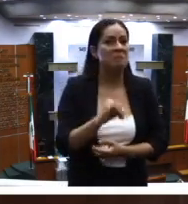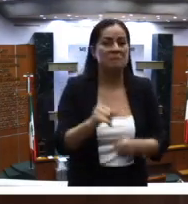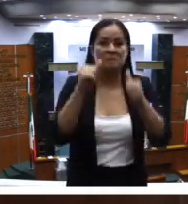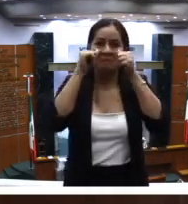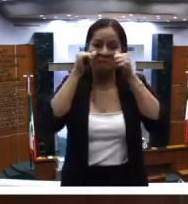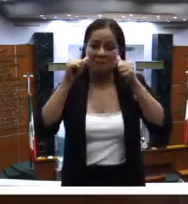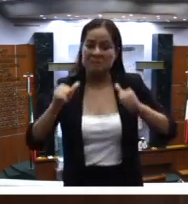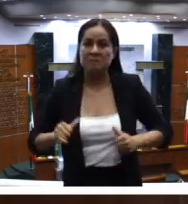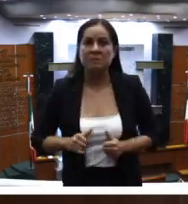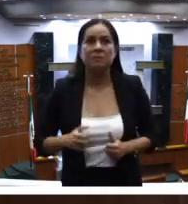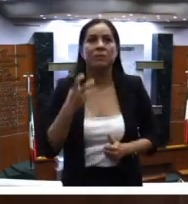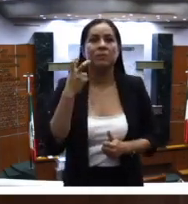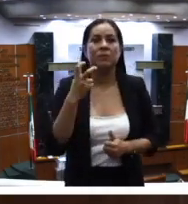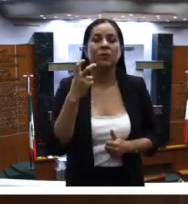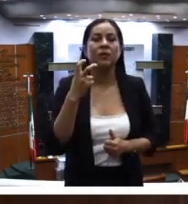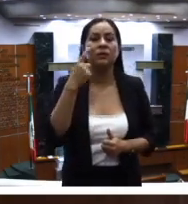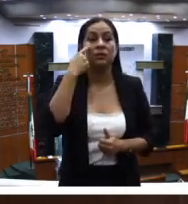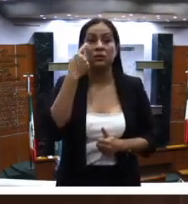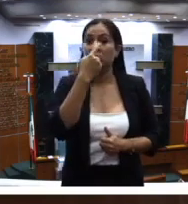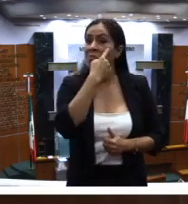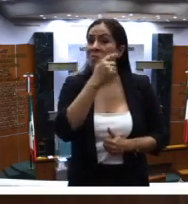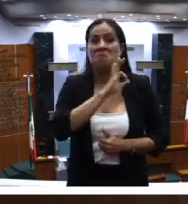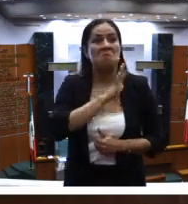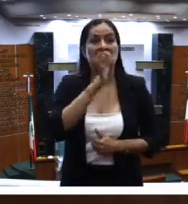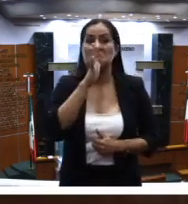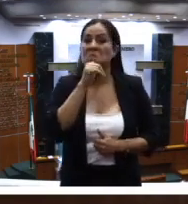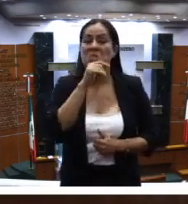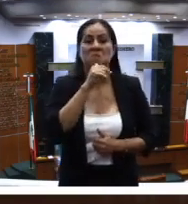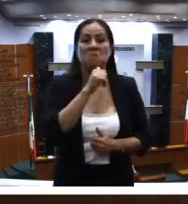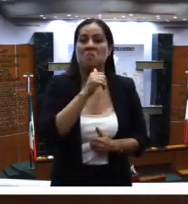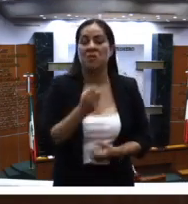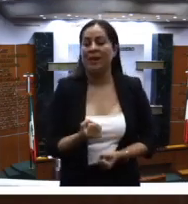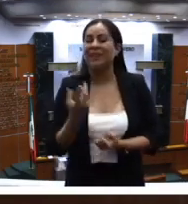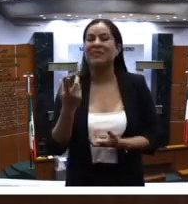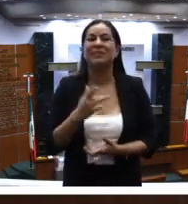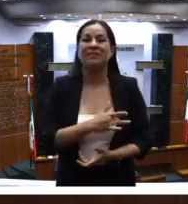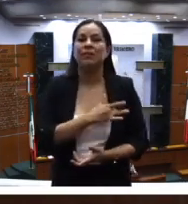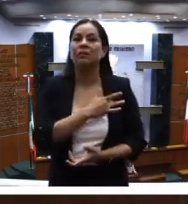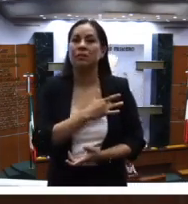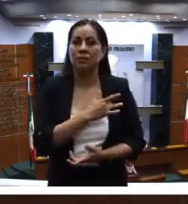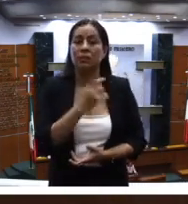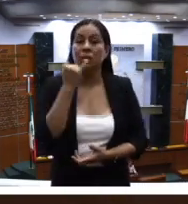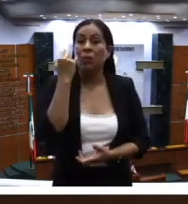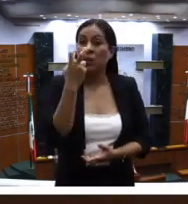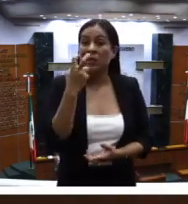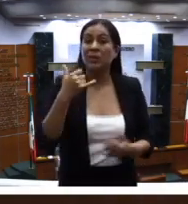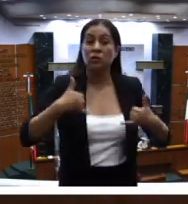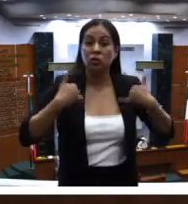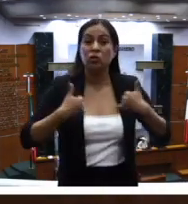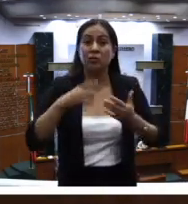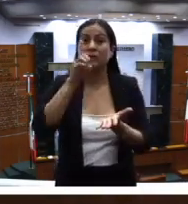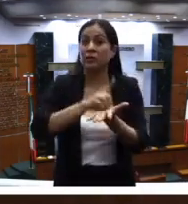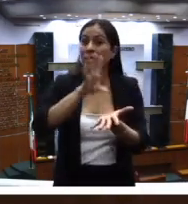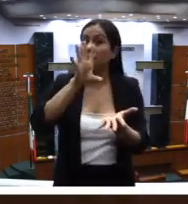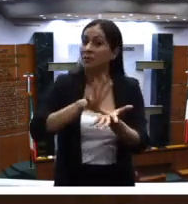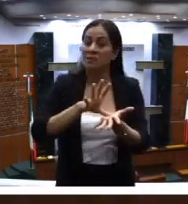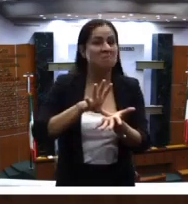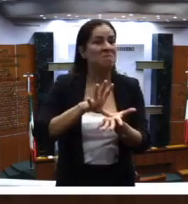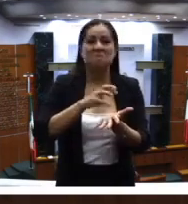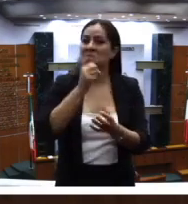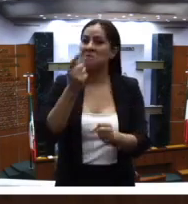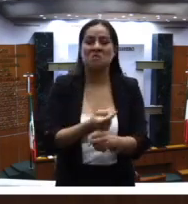por esos ojos que no pudieron expresar lo que sentían por esos jóvenes con discapacidades que no